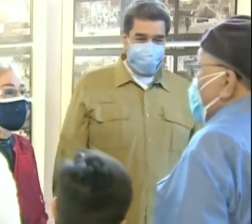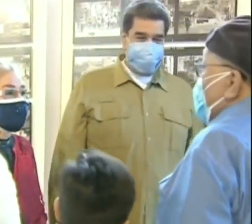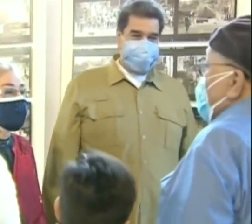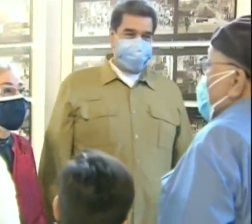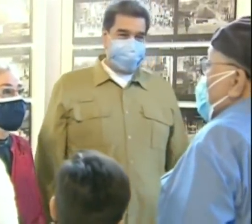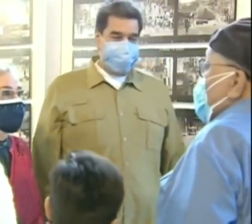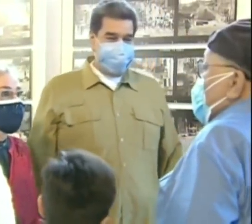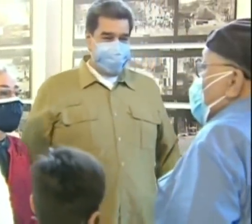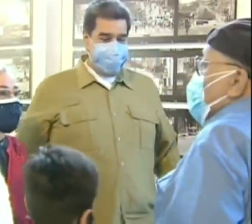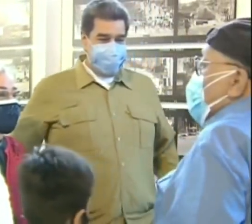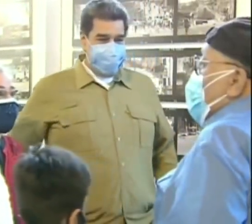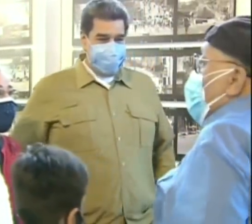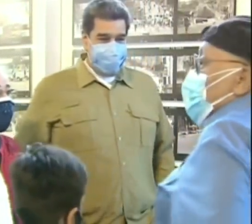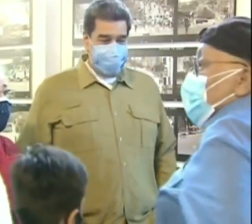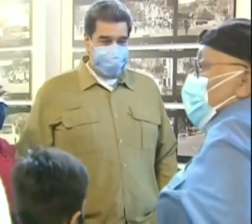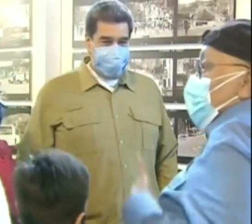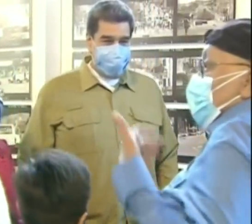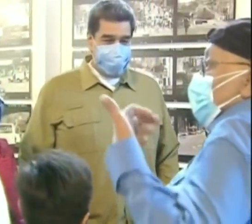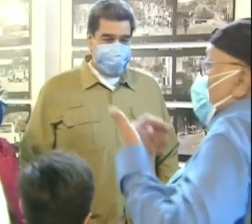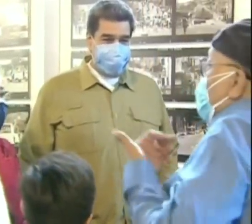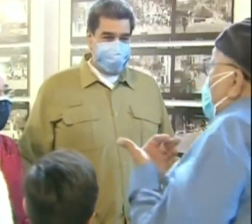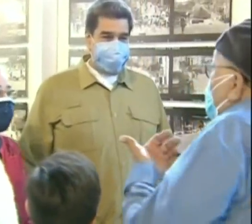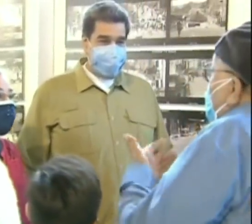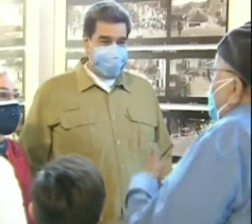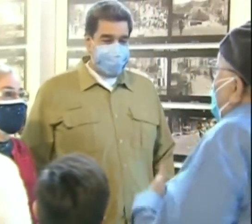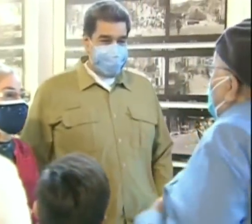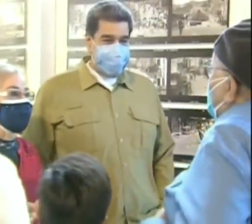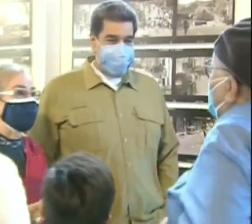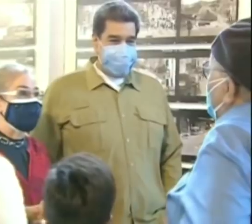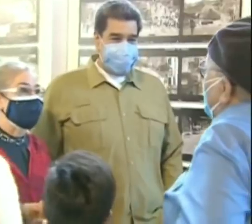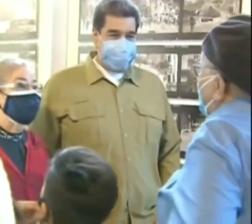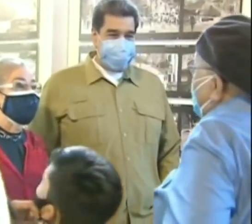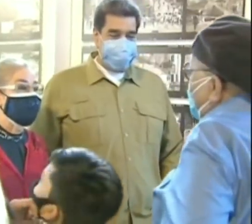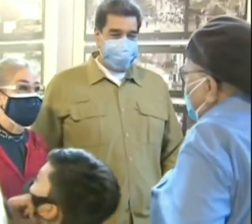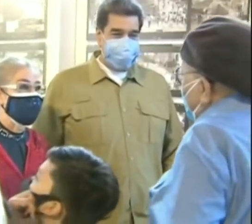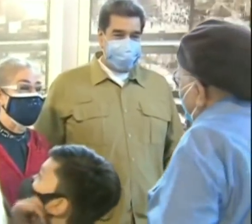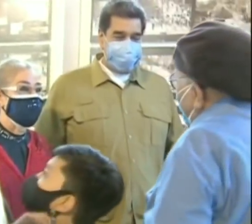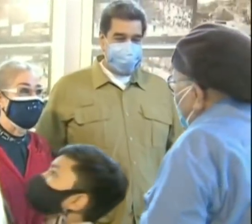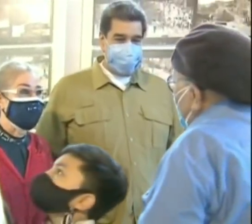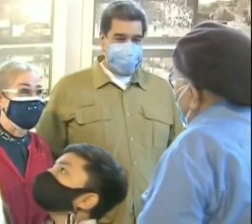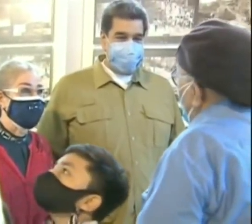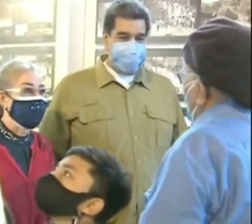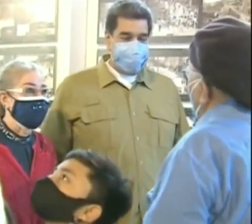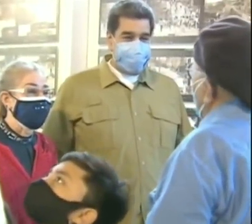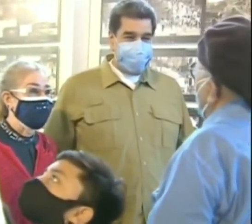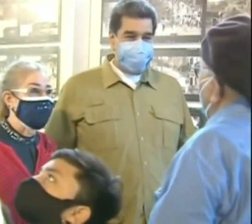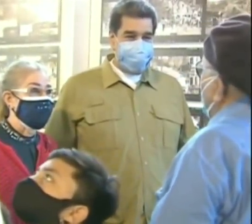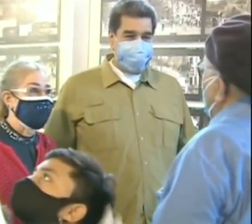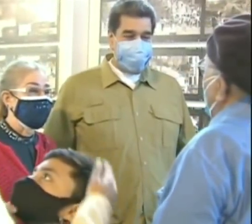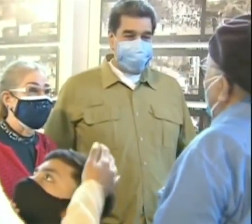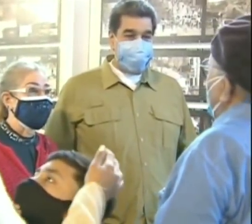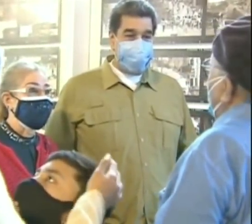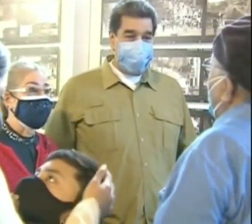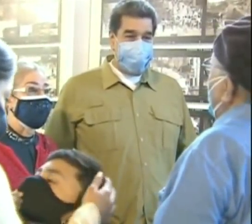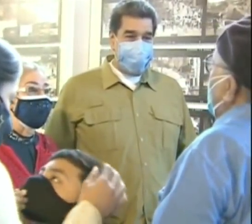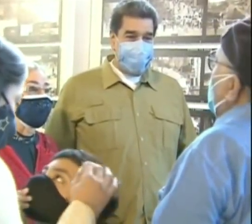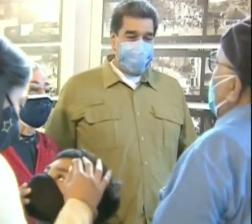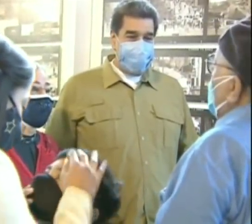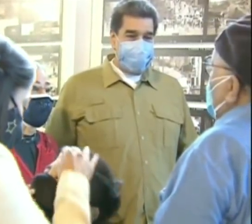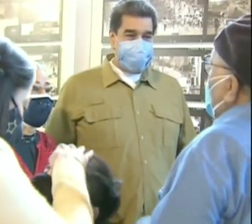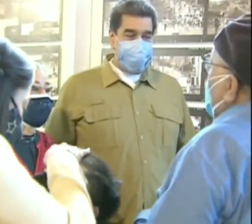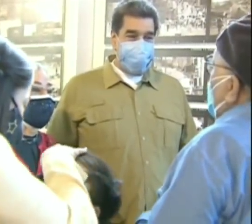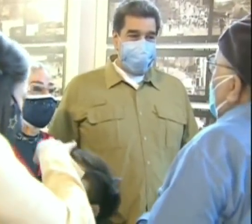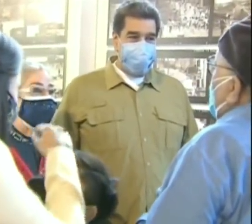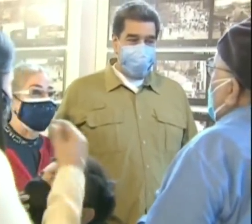en la Constitución de la República Bolivariana de Venezuela. Es parte del contexto en el que se desarrolla esta